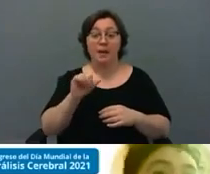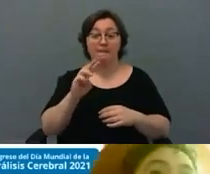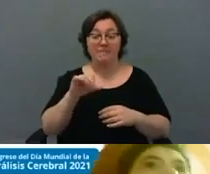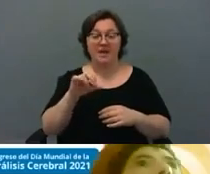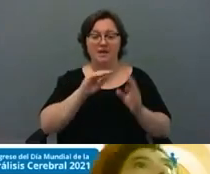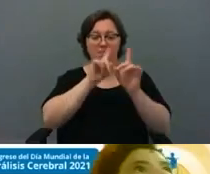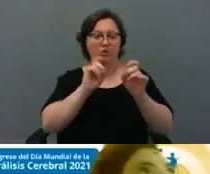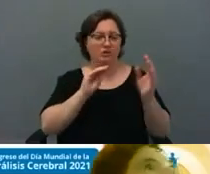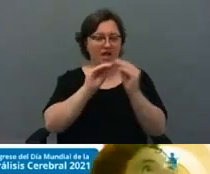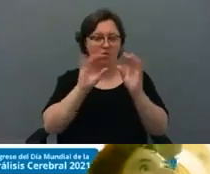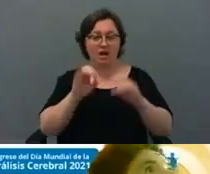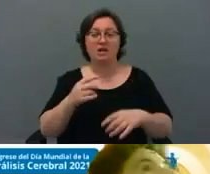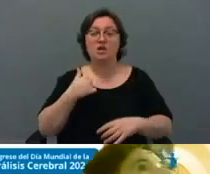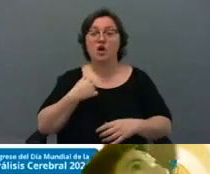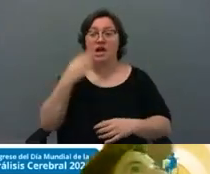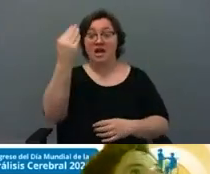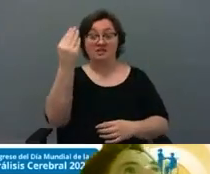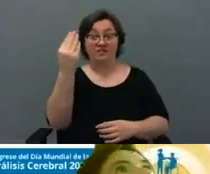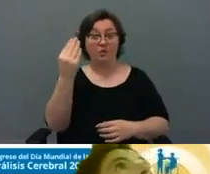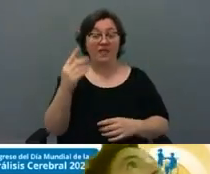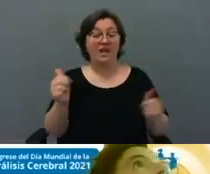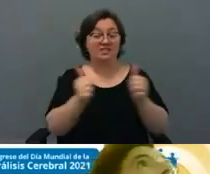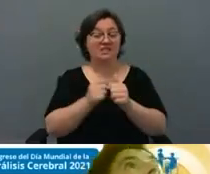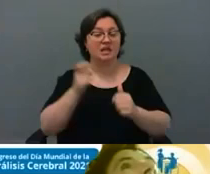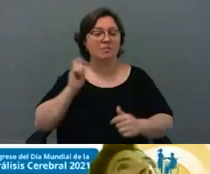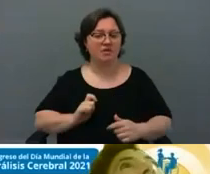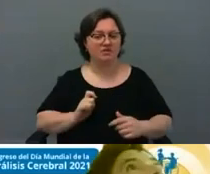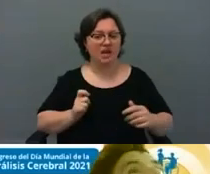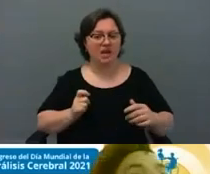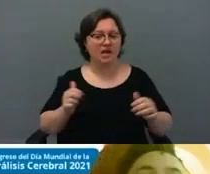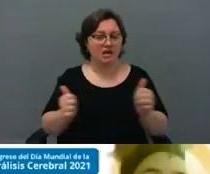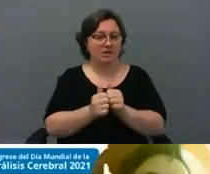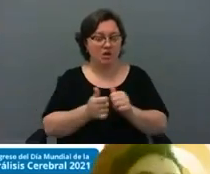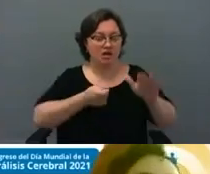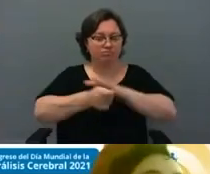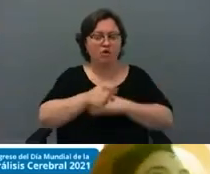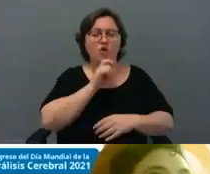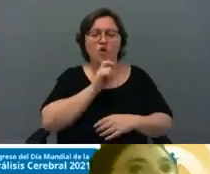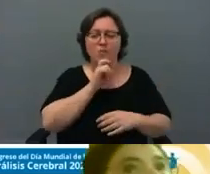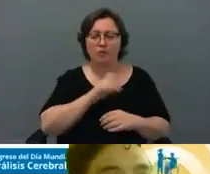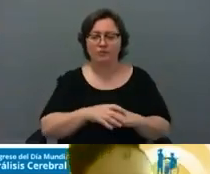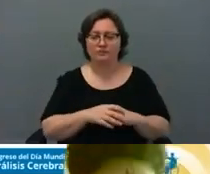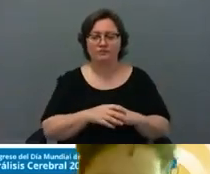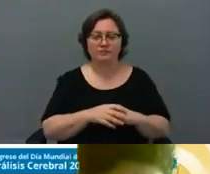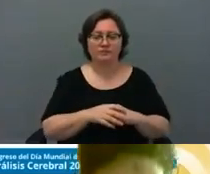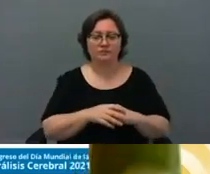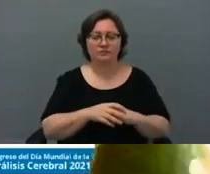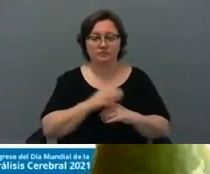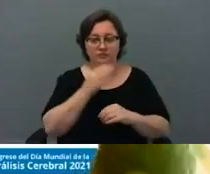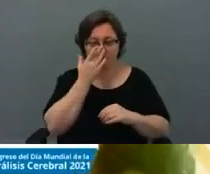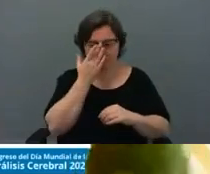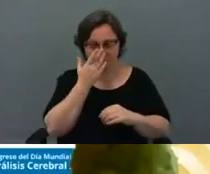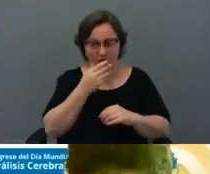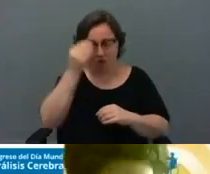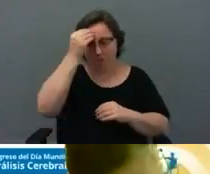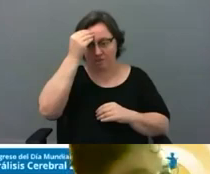¿cómo solicitamos la asistencia personal? Bueno, la asistencia personal... yo creo que hay que darle